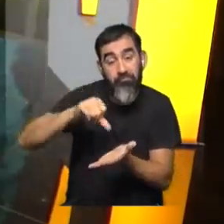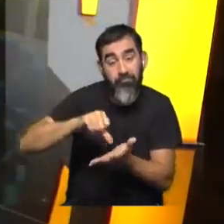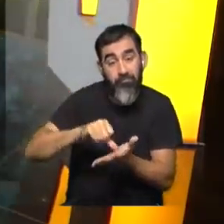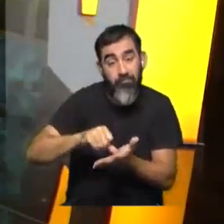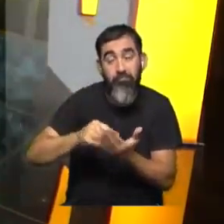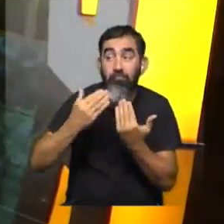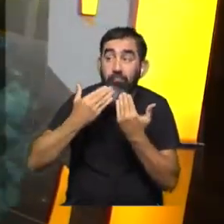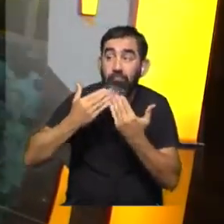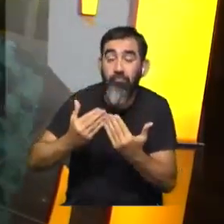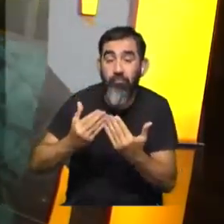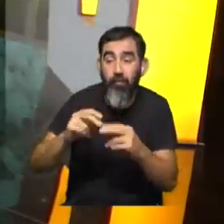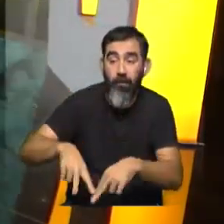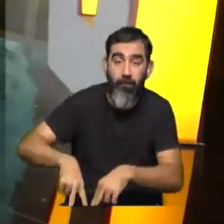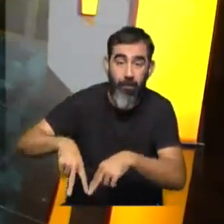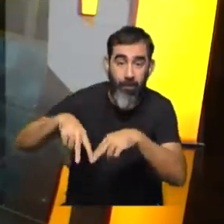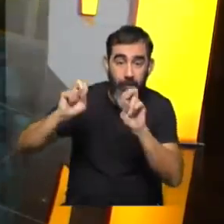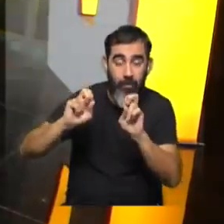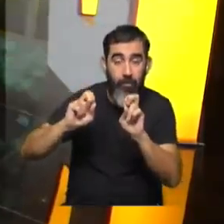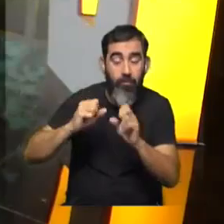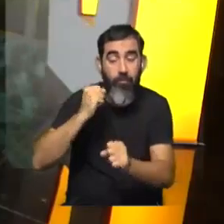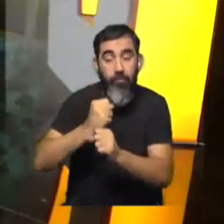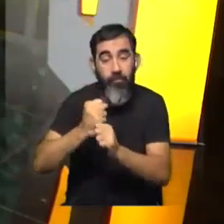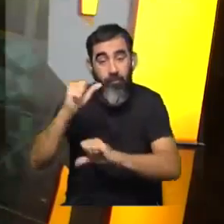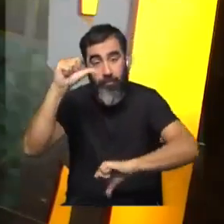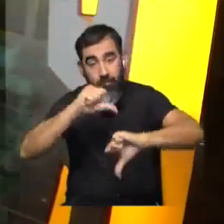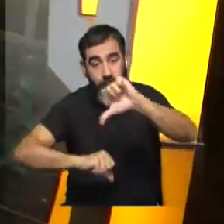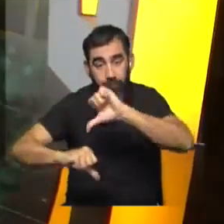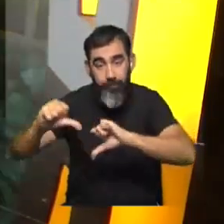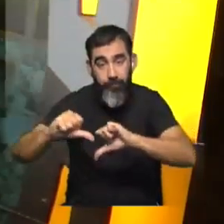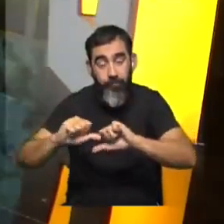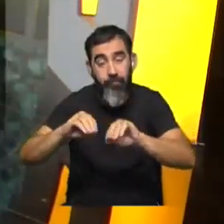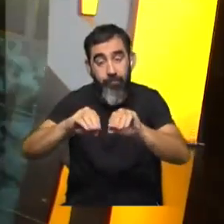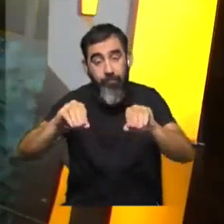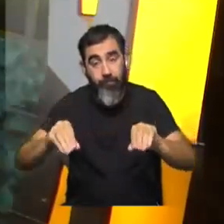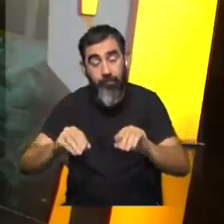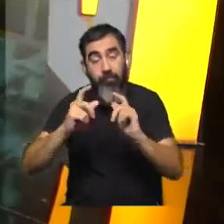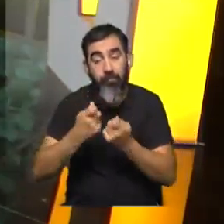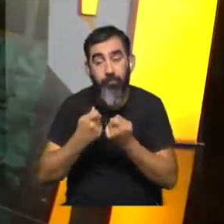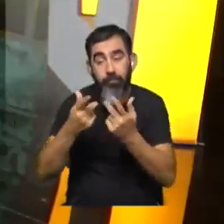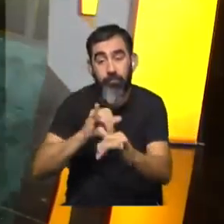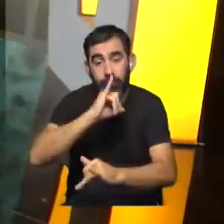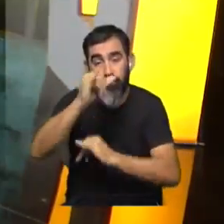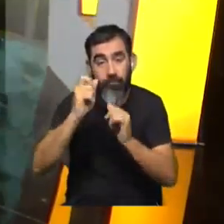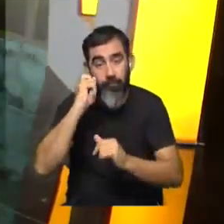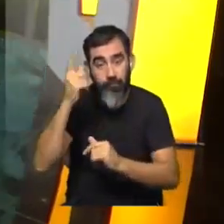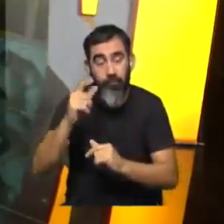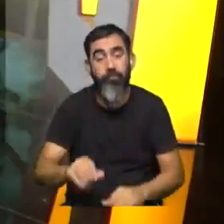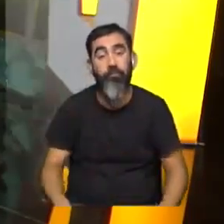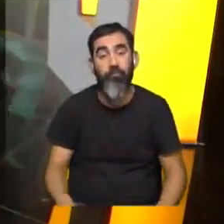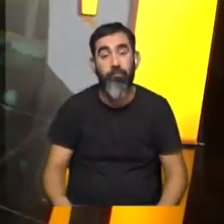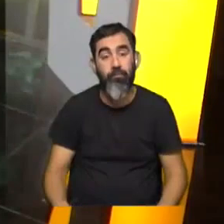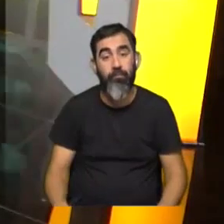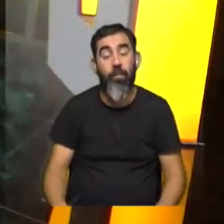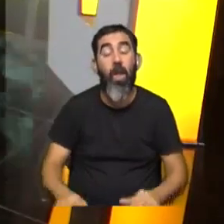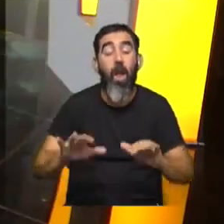partir de la investigación, del trabajo de laboratorio, del trabajo en terreno y la transferencia de ese conocimiento. Y así se